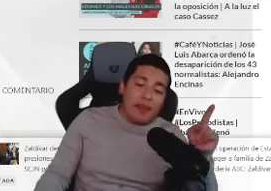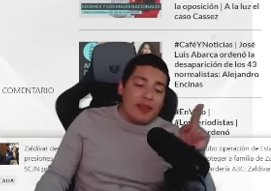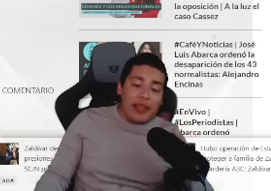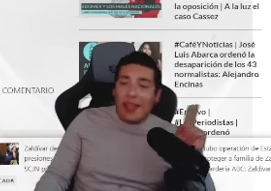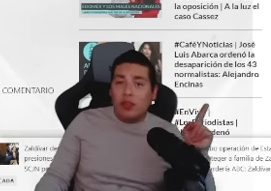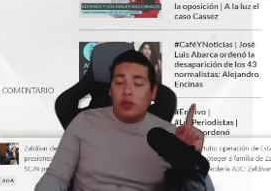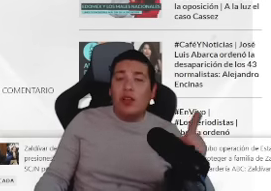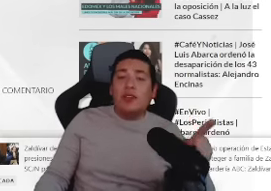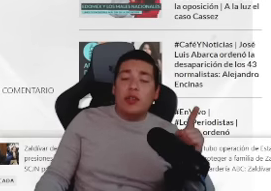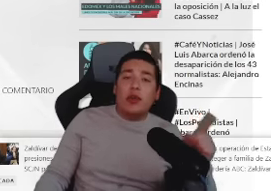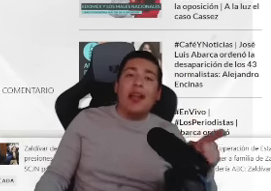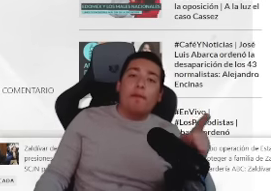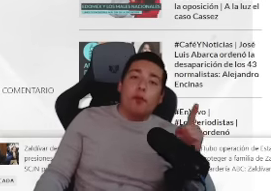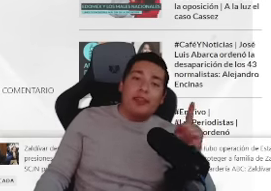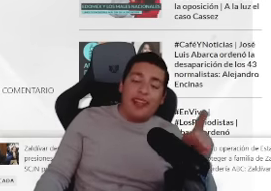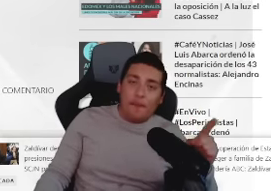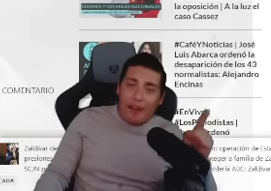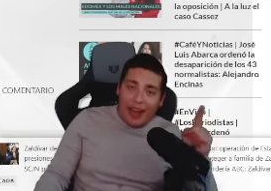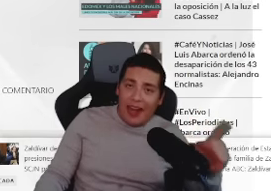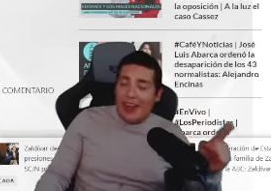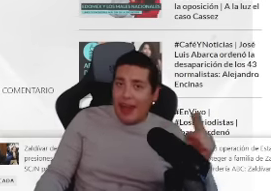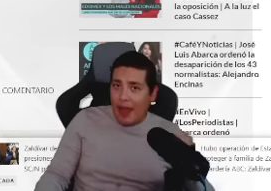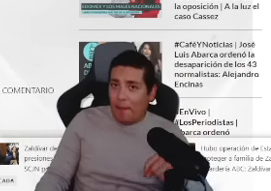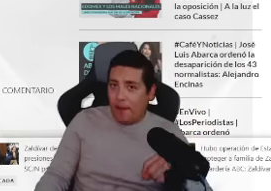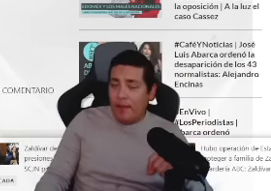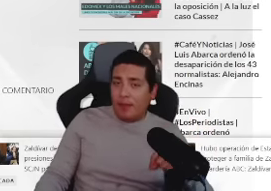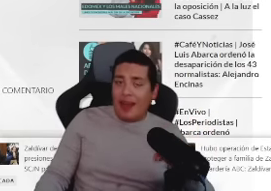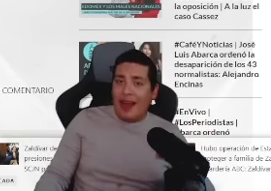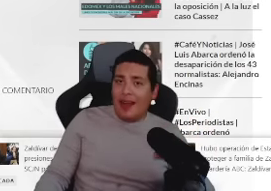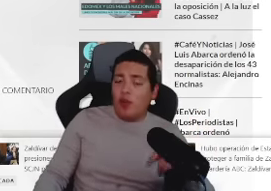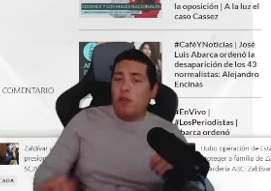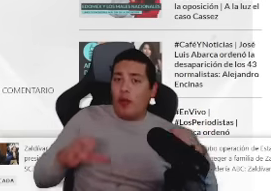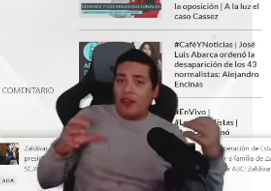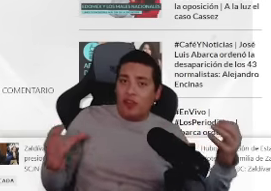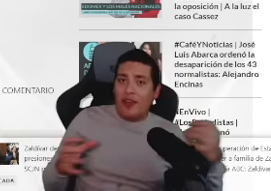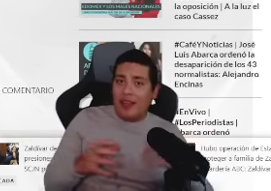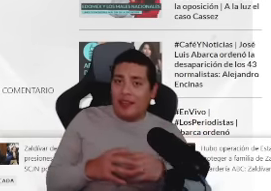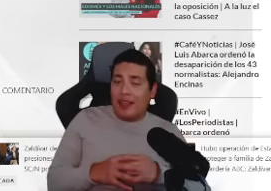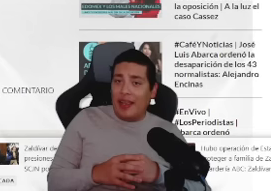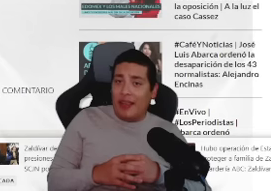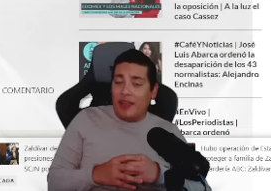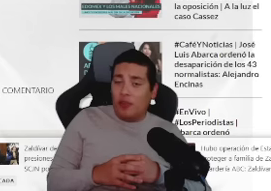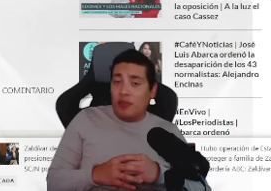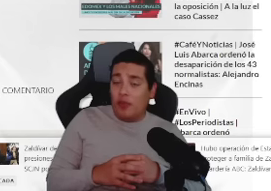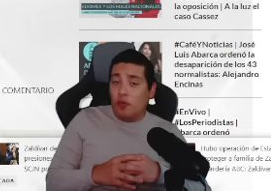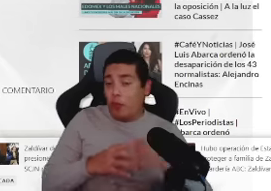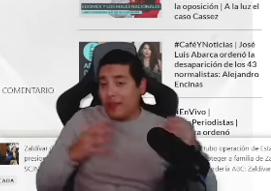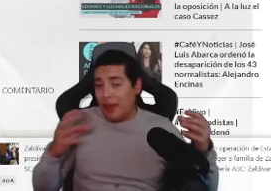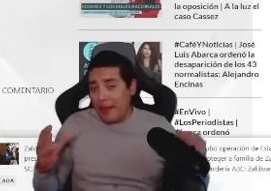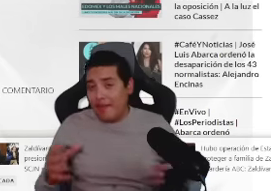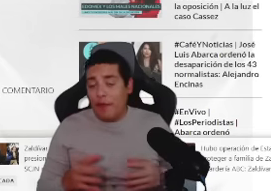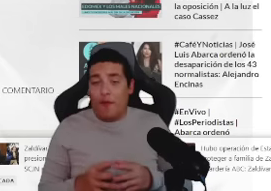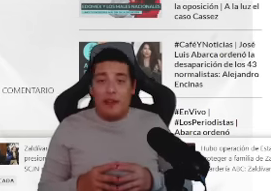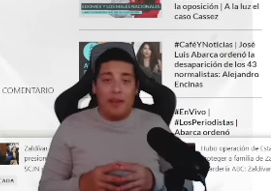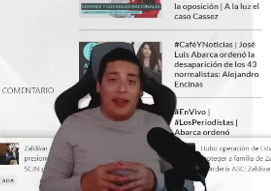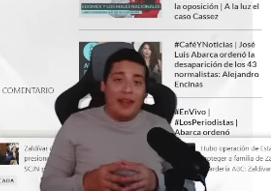solamente esto sino que la policía federal y la afi que eran corporaciones que se supuestamente